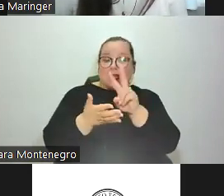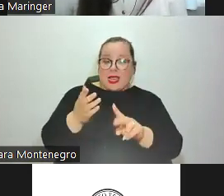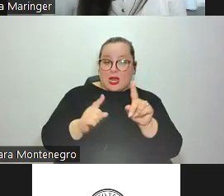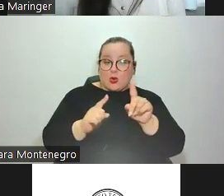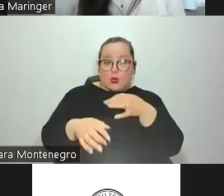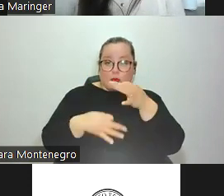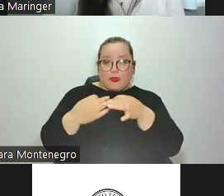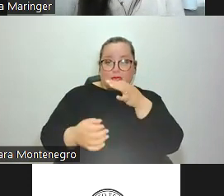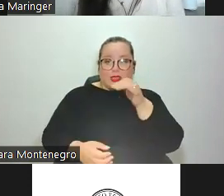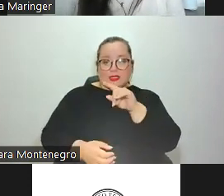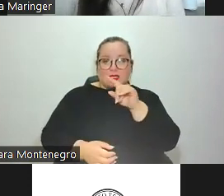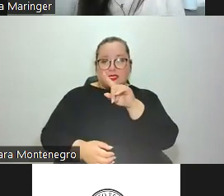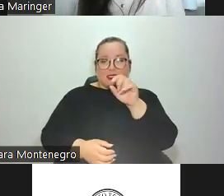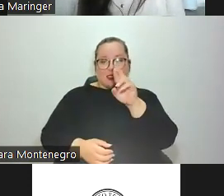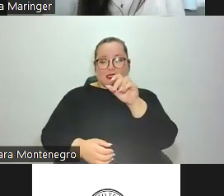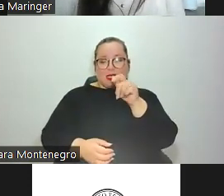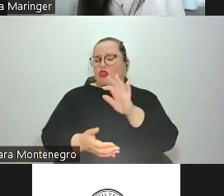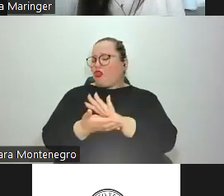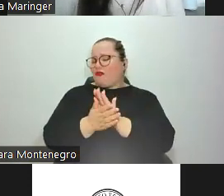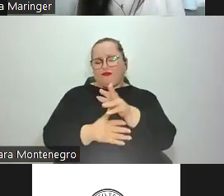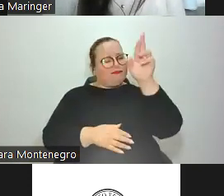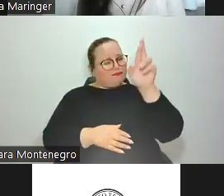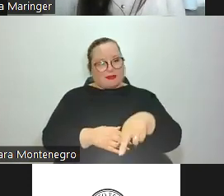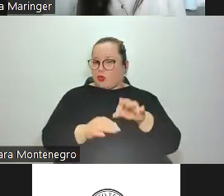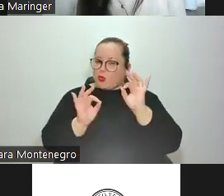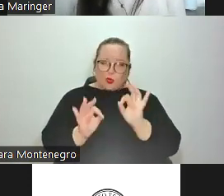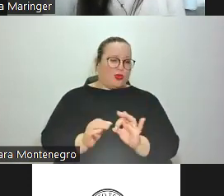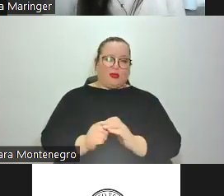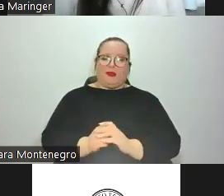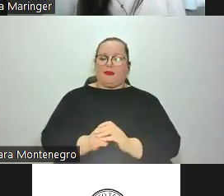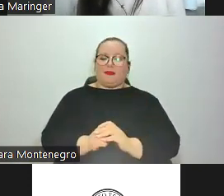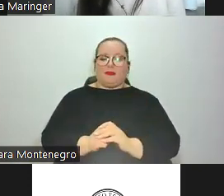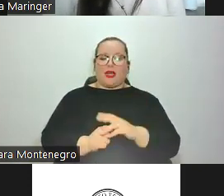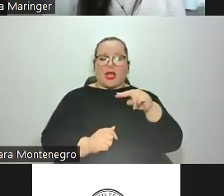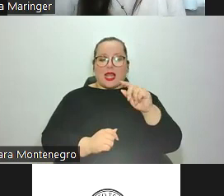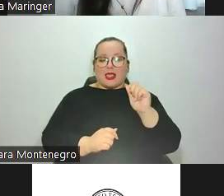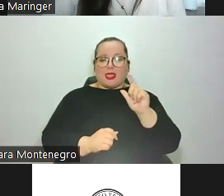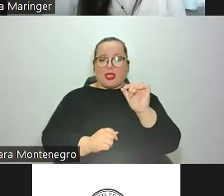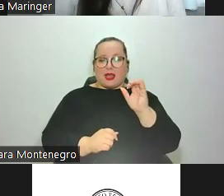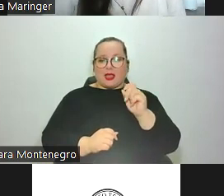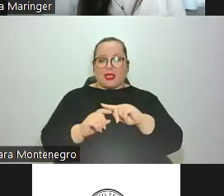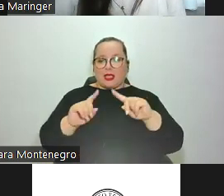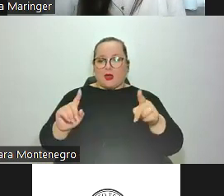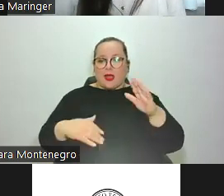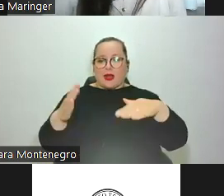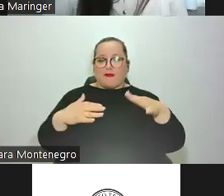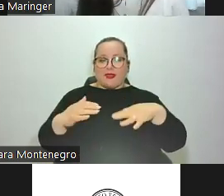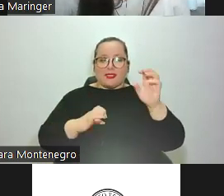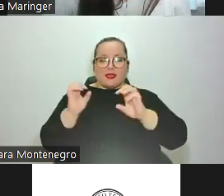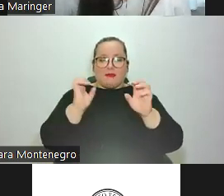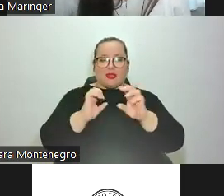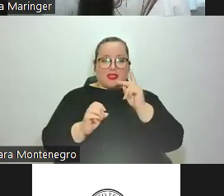nos dice por ahí toda la razón en lo que estábamos hablando, lo que tú estabas diciendo, Paola. Natalia, igual a veces las empresas ven la